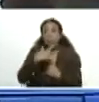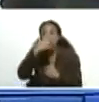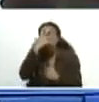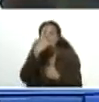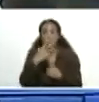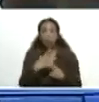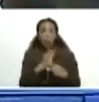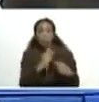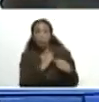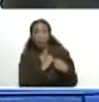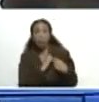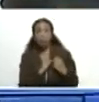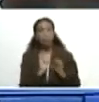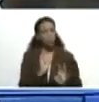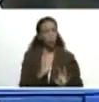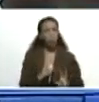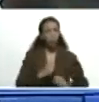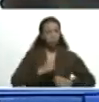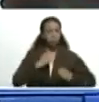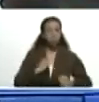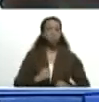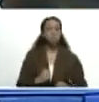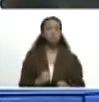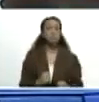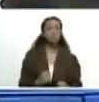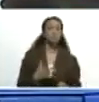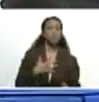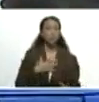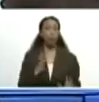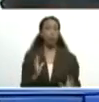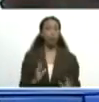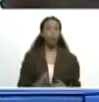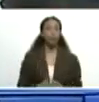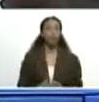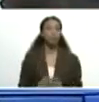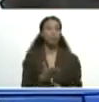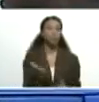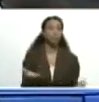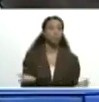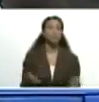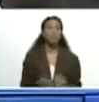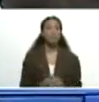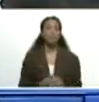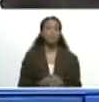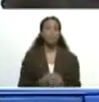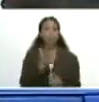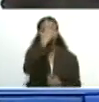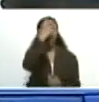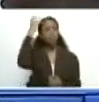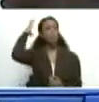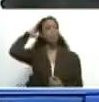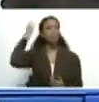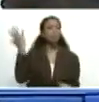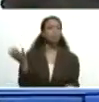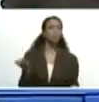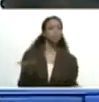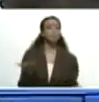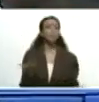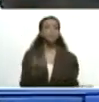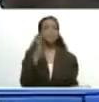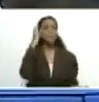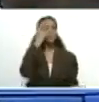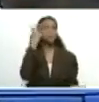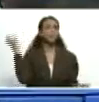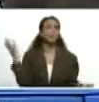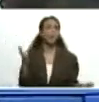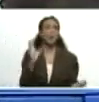Nadie respeta a los cobardes, a los pusilánimes, a los doble cara, a los hipócritas, a